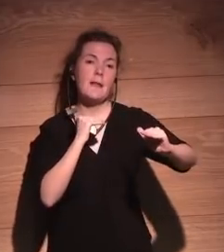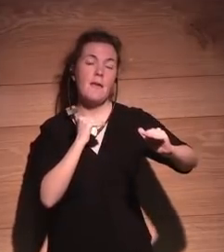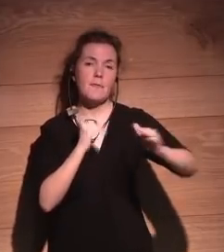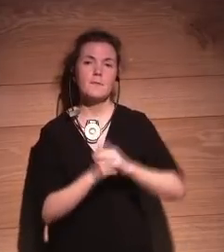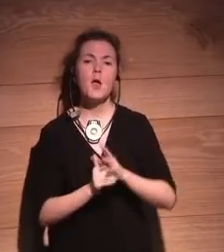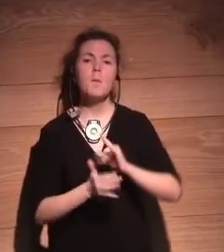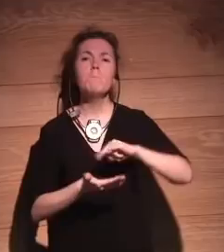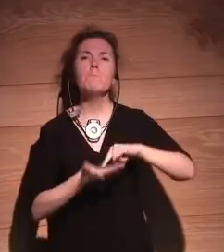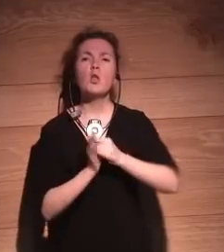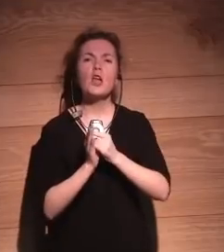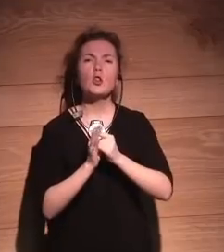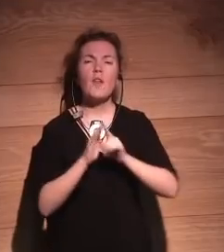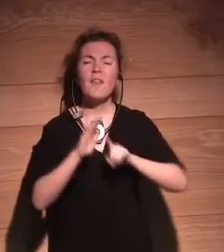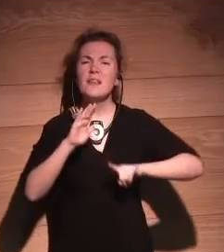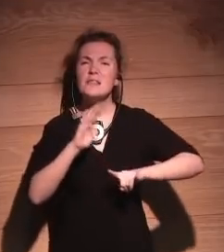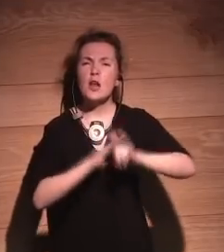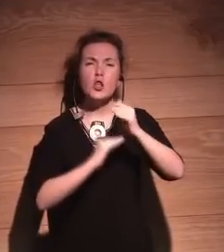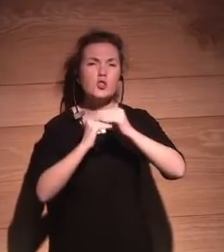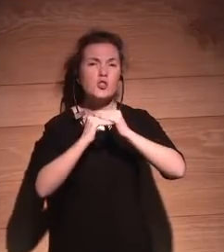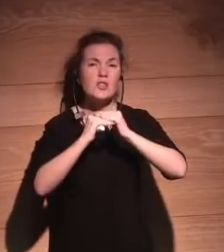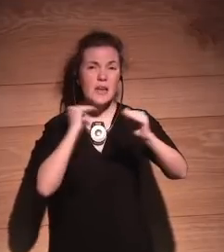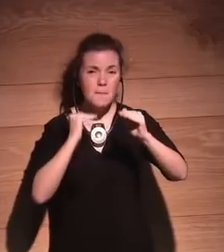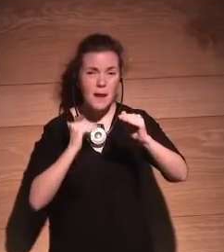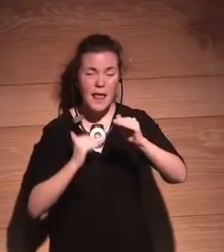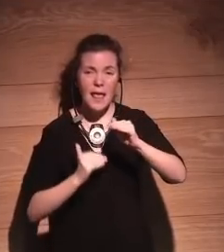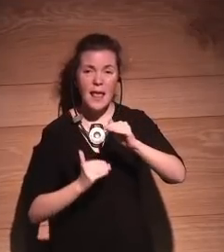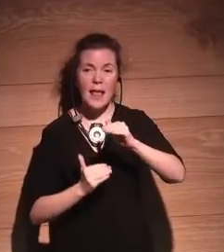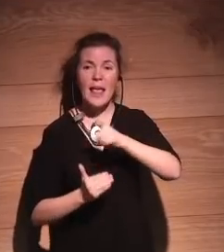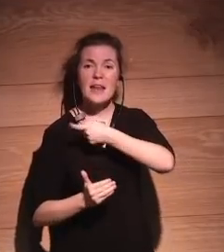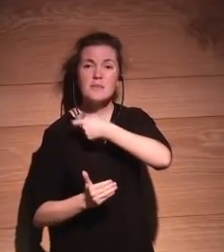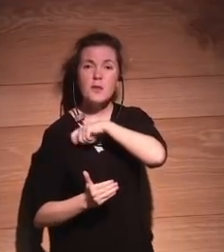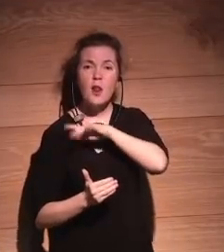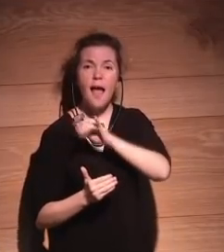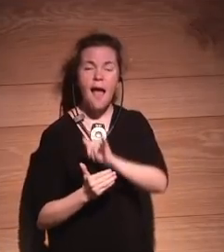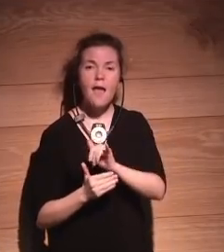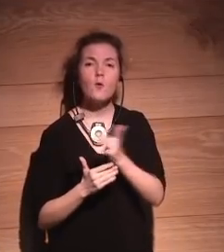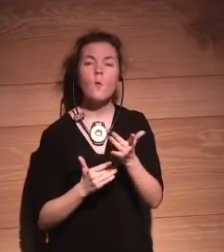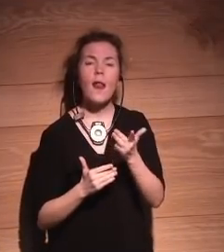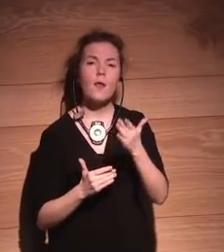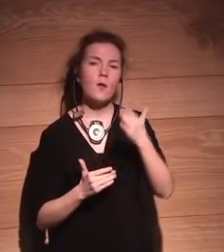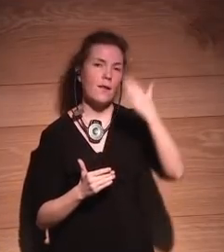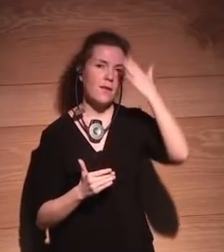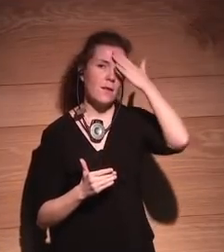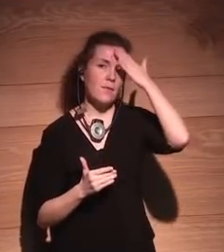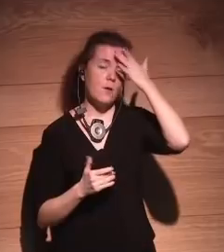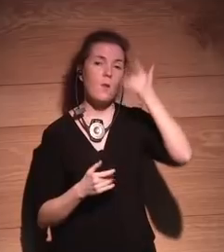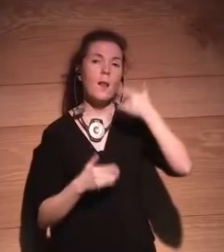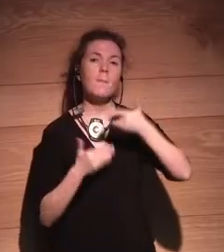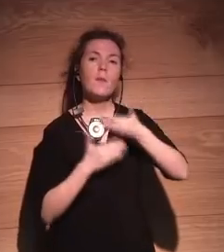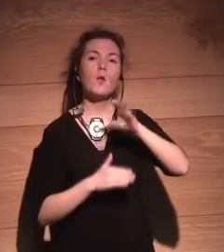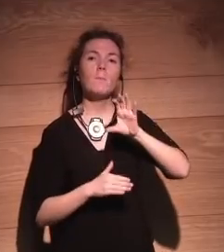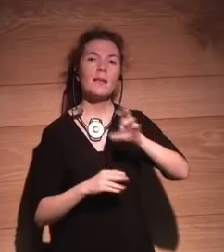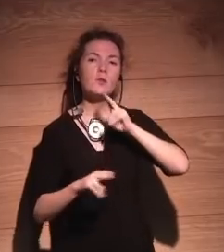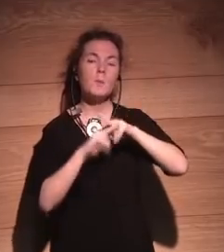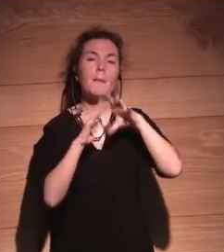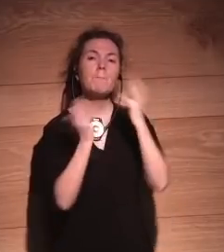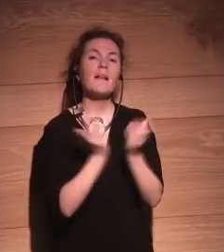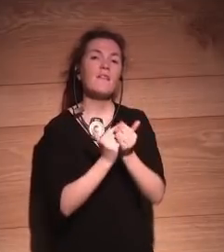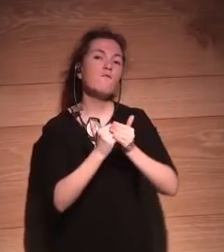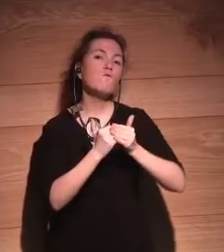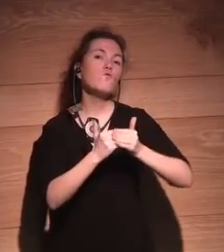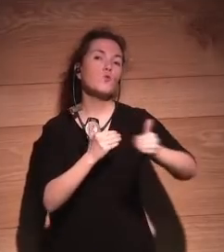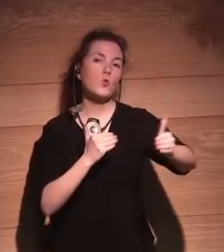mayor proyecto de desarrollo sostenible que existe en lengua española está bajo una cabecera que es la del país, se llama Planeta Futuro